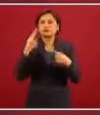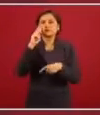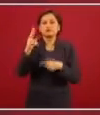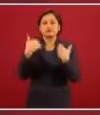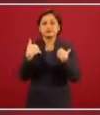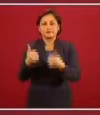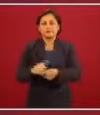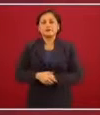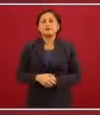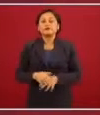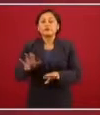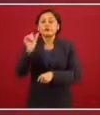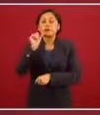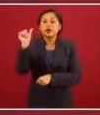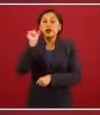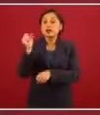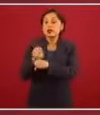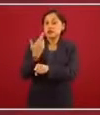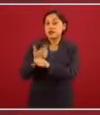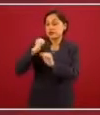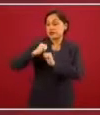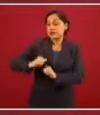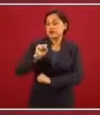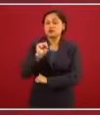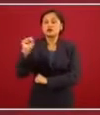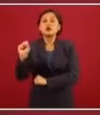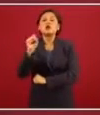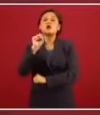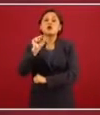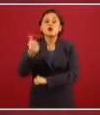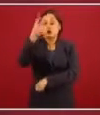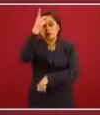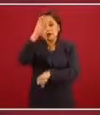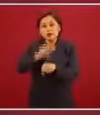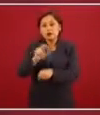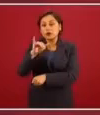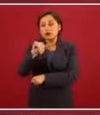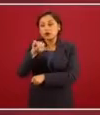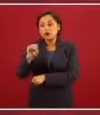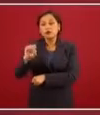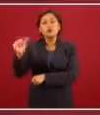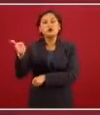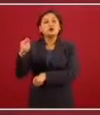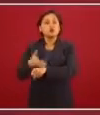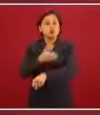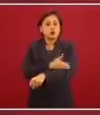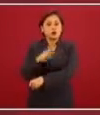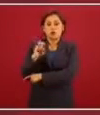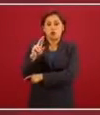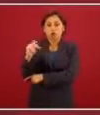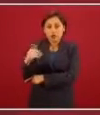Ayer, acompañados por el señor secretario de Salud y el director del IMSS y los otros dos colegas, el doctor Borja y el doctor Sbarch,